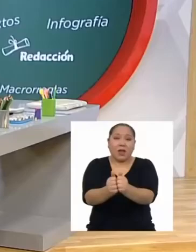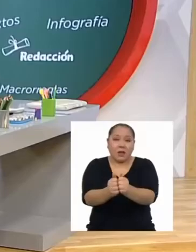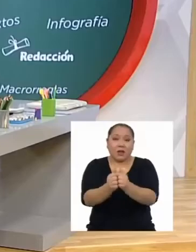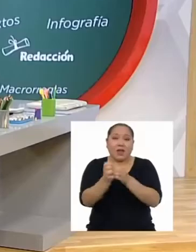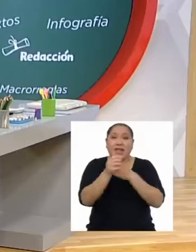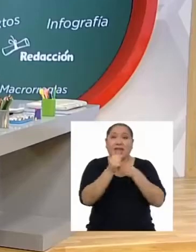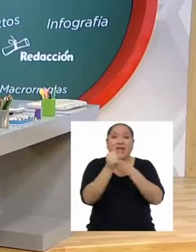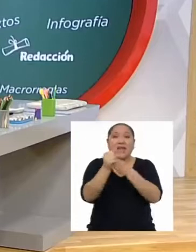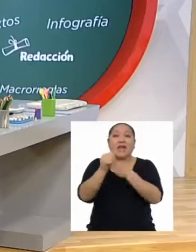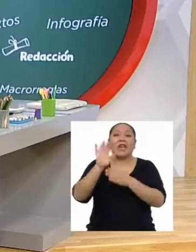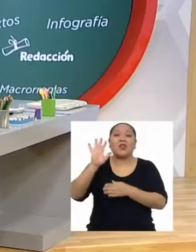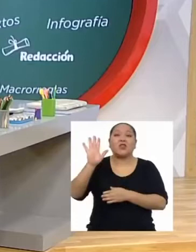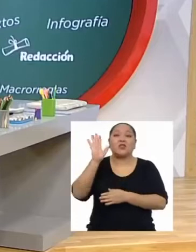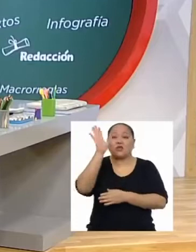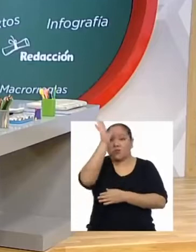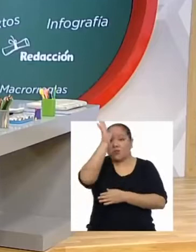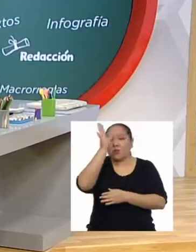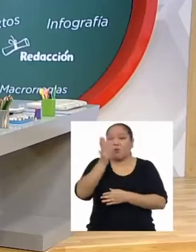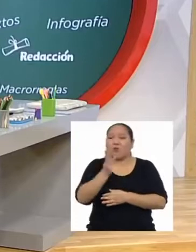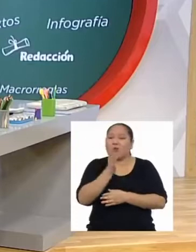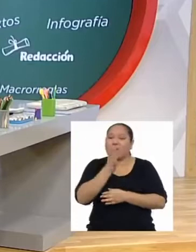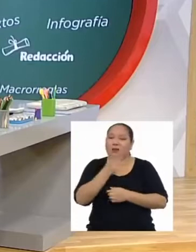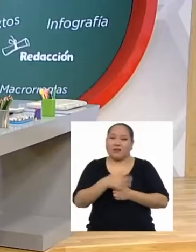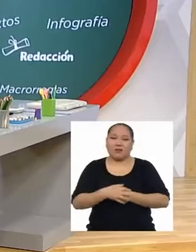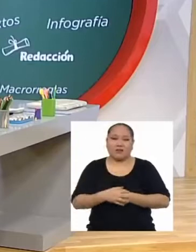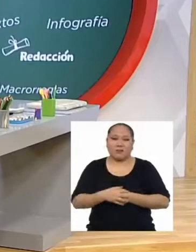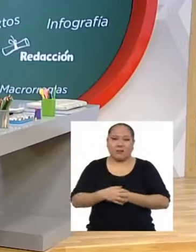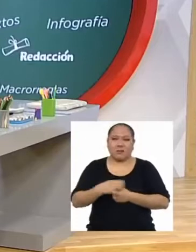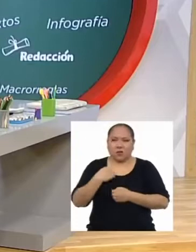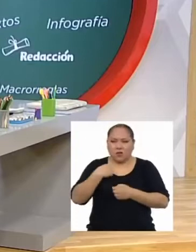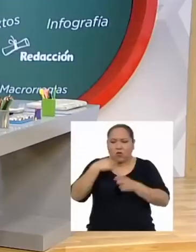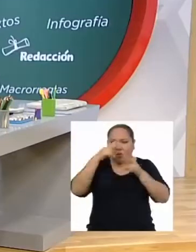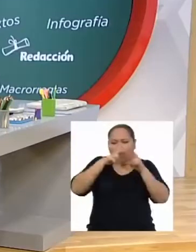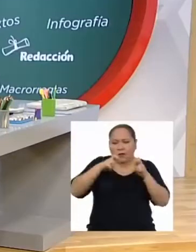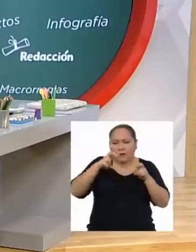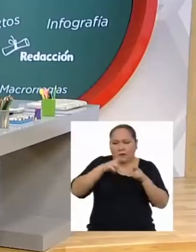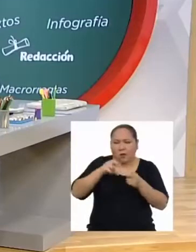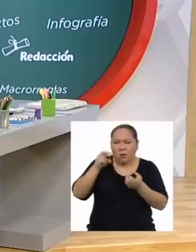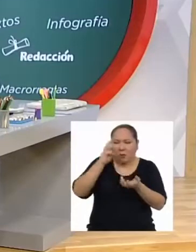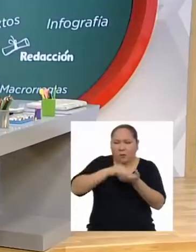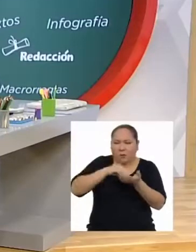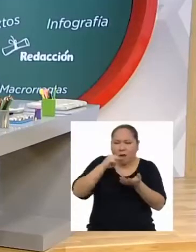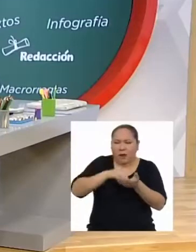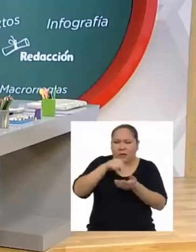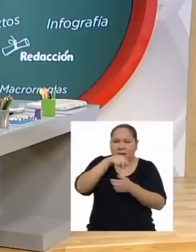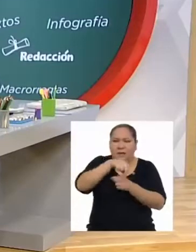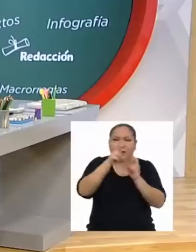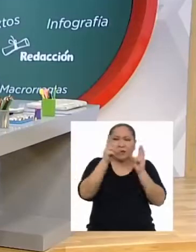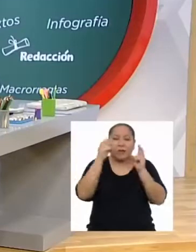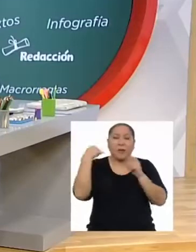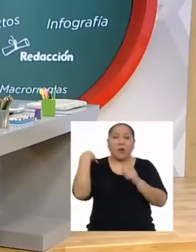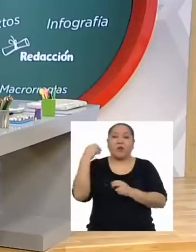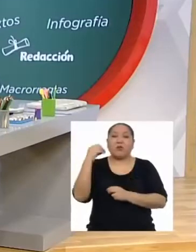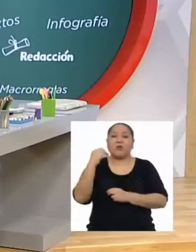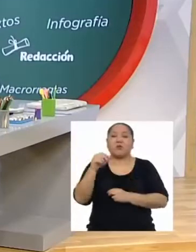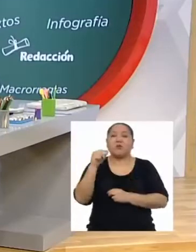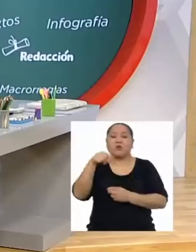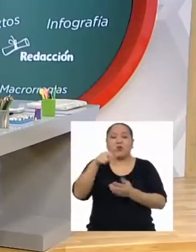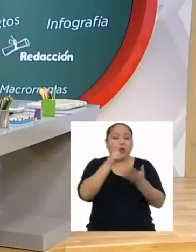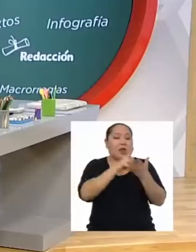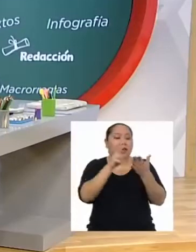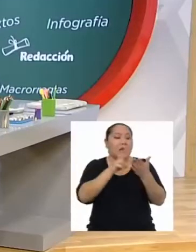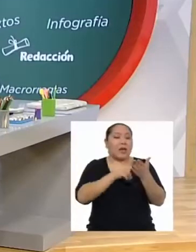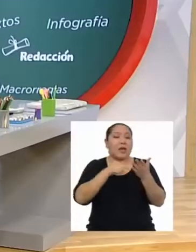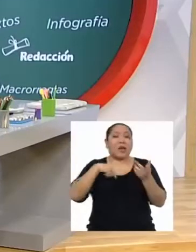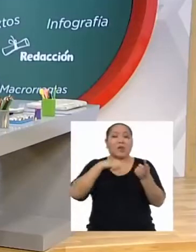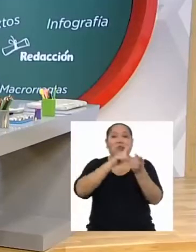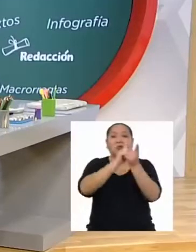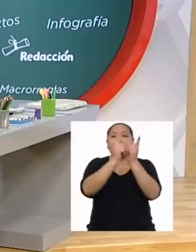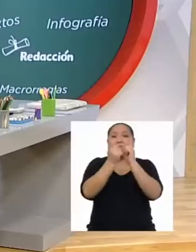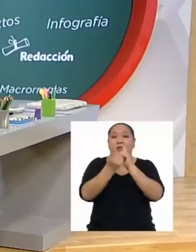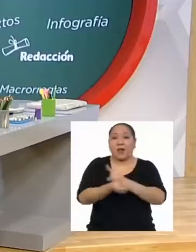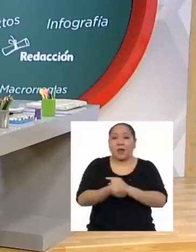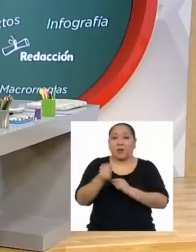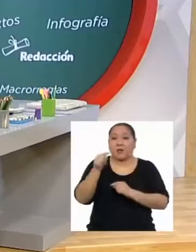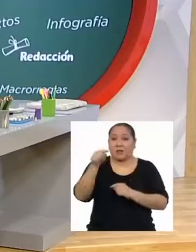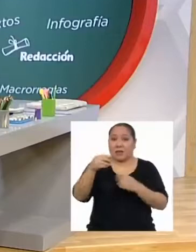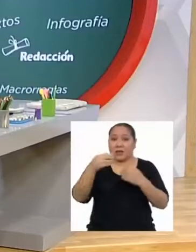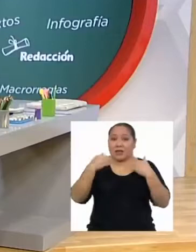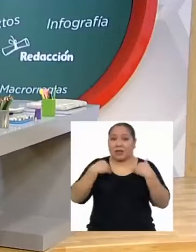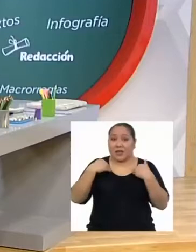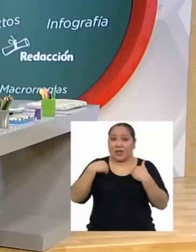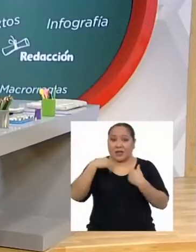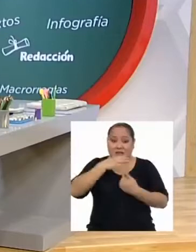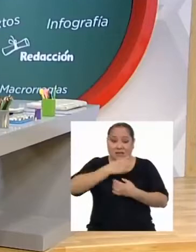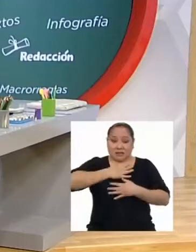padres. Estuve investigando un poco más sobre la adolescencia y leí que los cambios por los que pasan los llevan